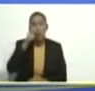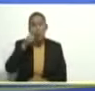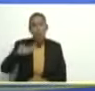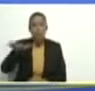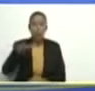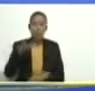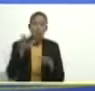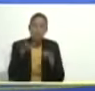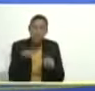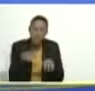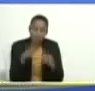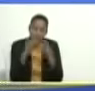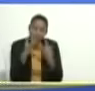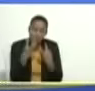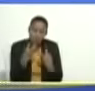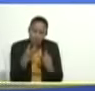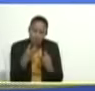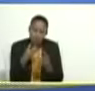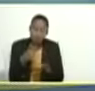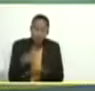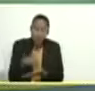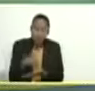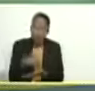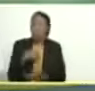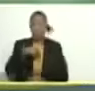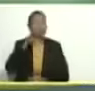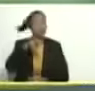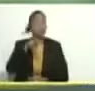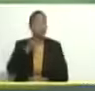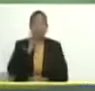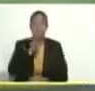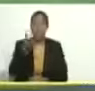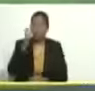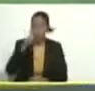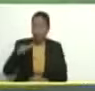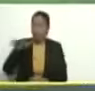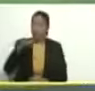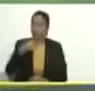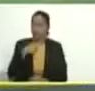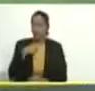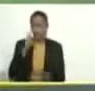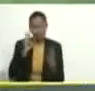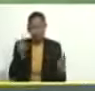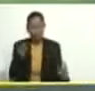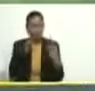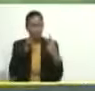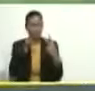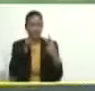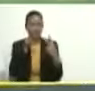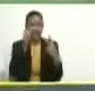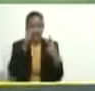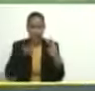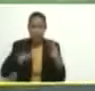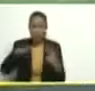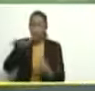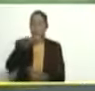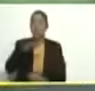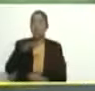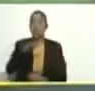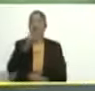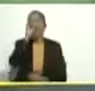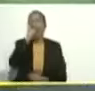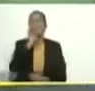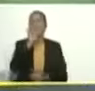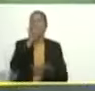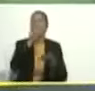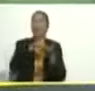amansado, decaído, nunca. Y yo miro los ojos profundos, compañeros, en el año 14,